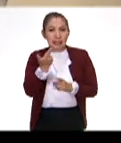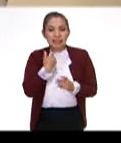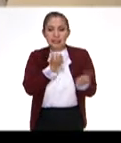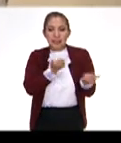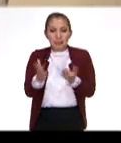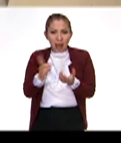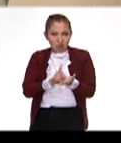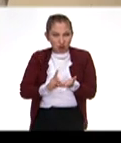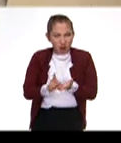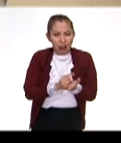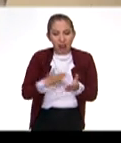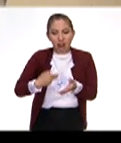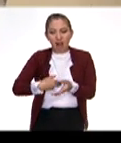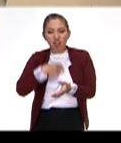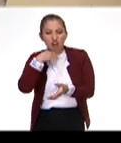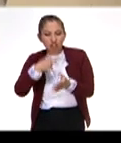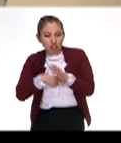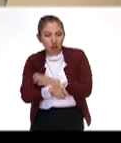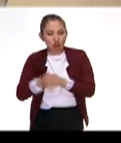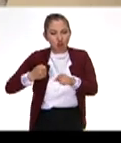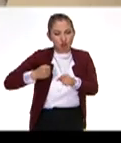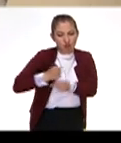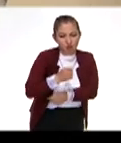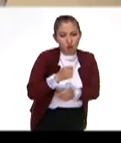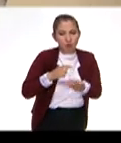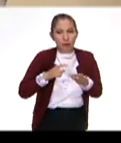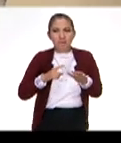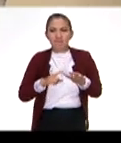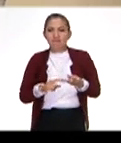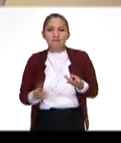tráfico de drogas, la corrupción, la violencia,